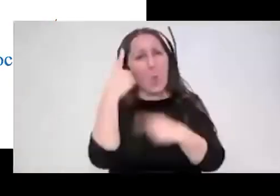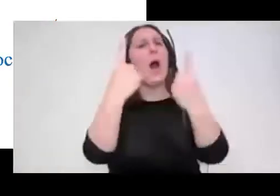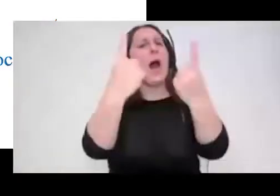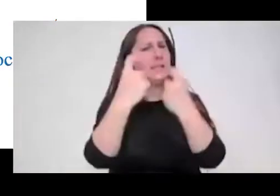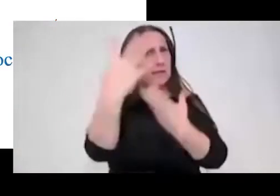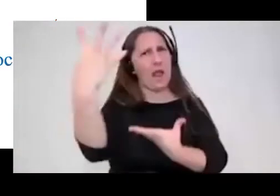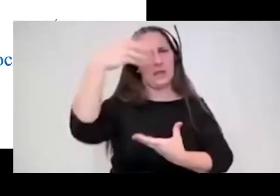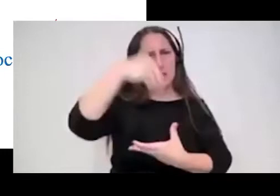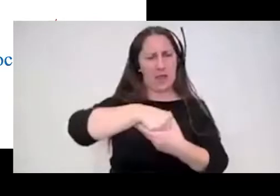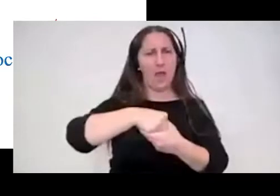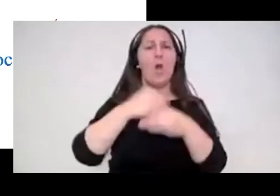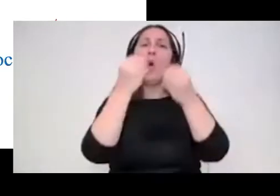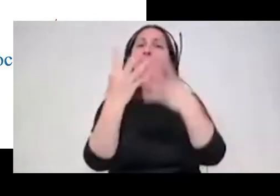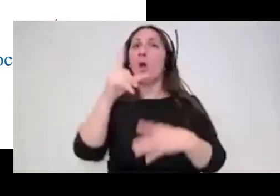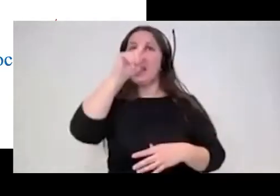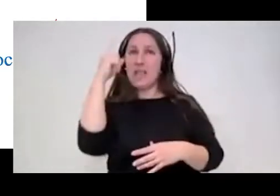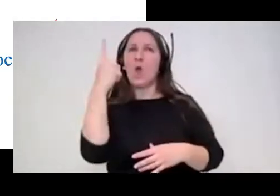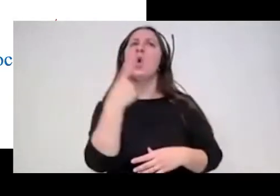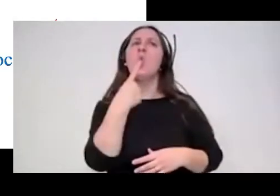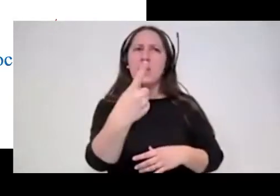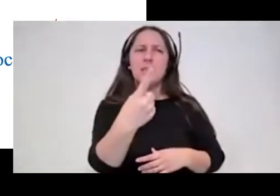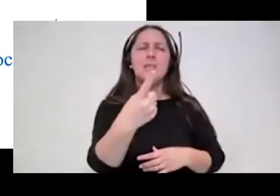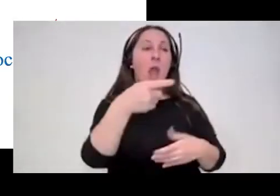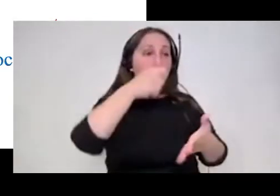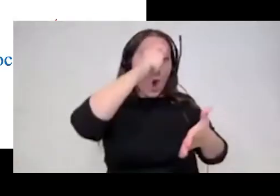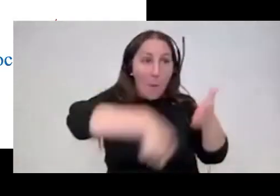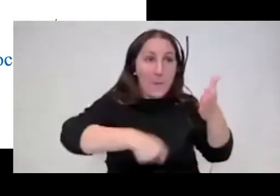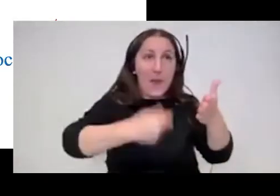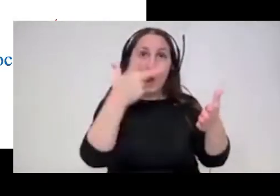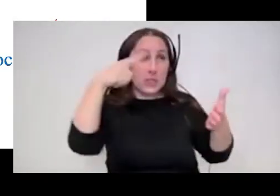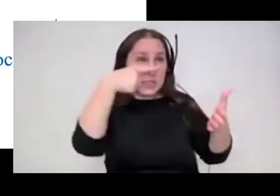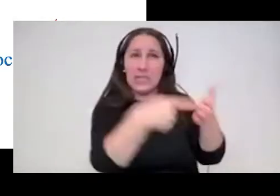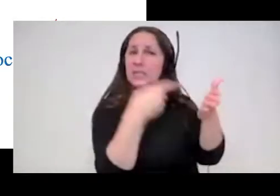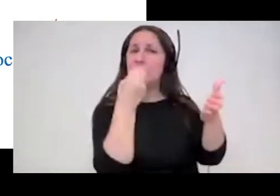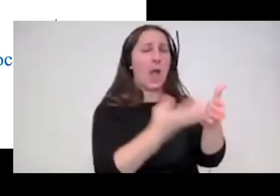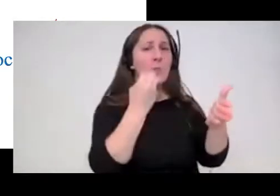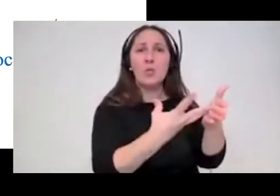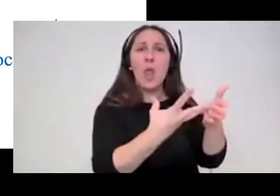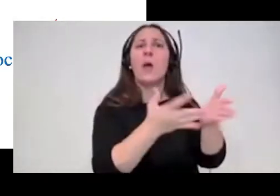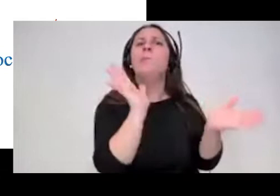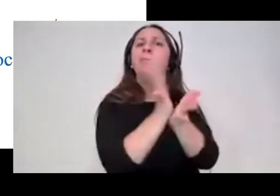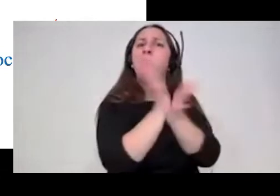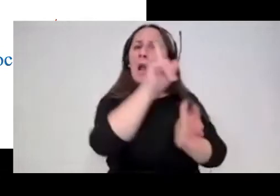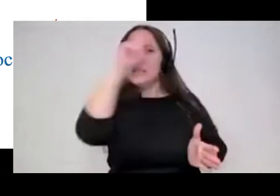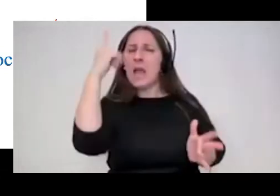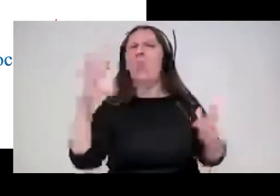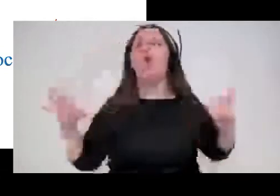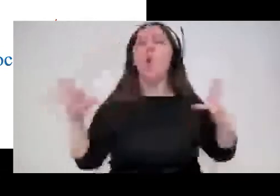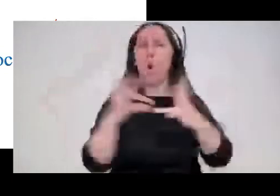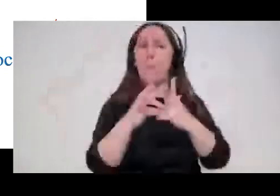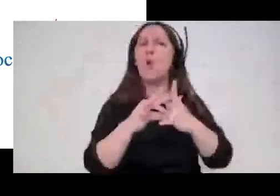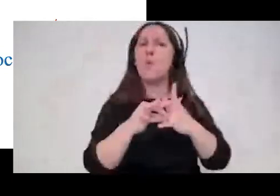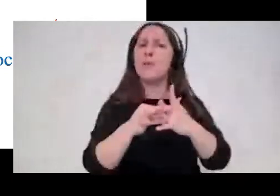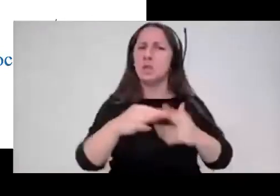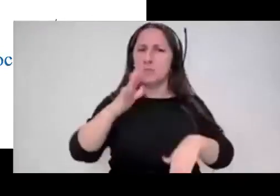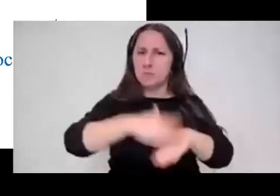Estado ratifica un convenio como el 87, asume un compromiso de garantizar los derechos y, por